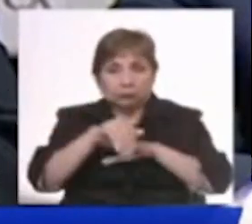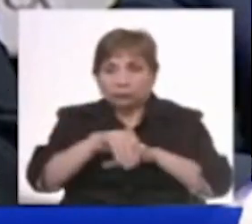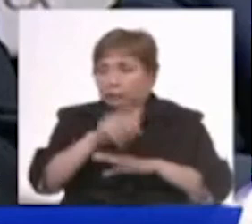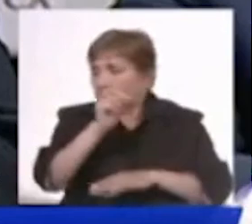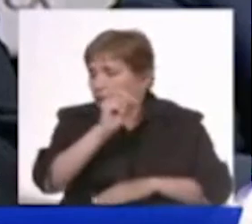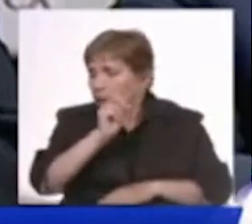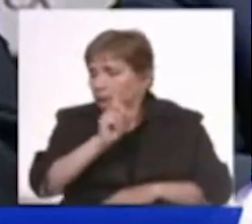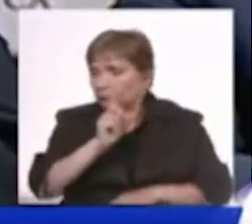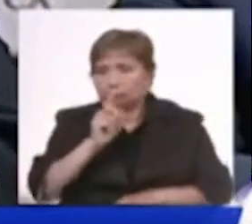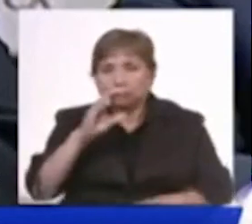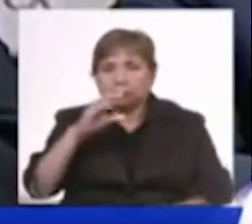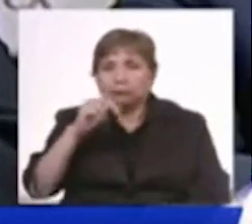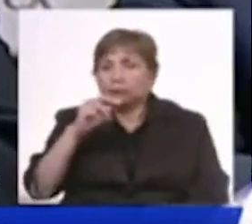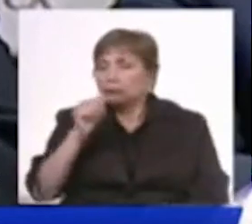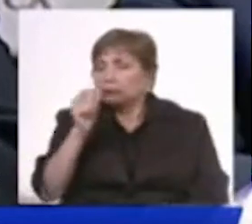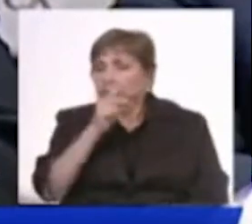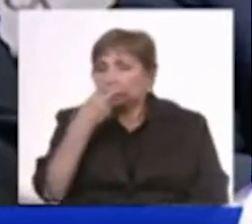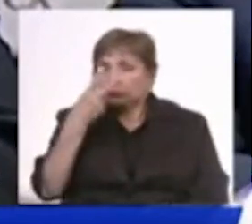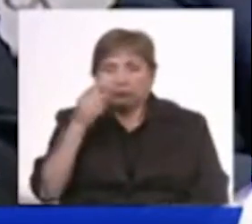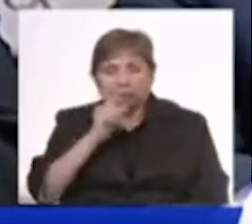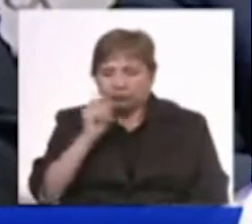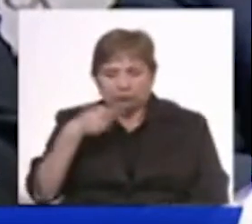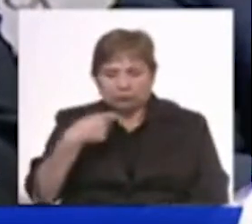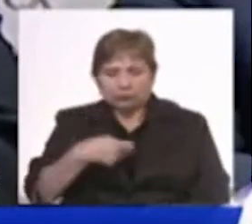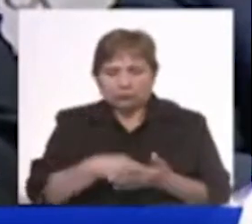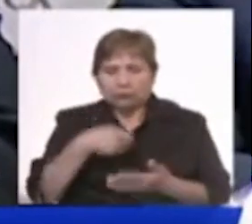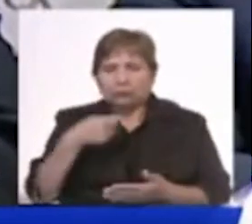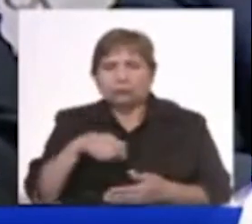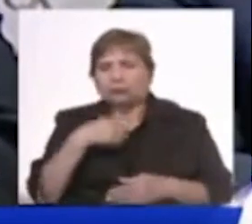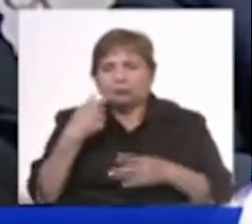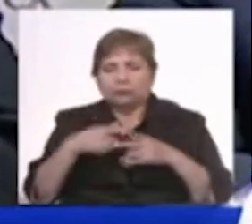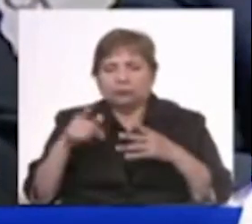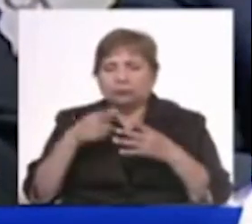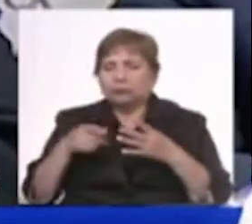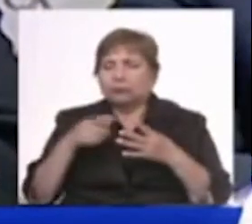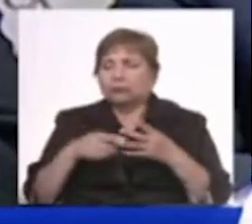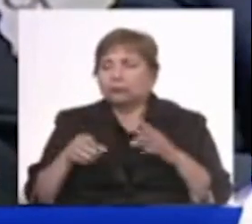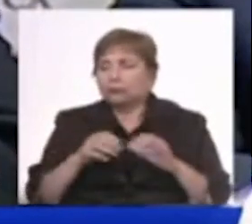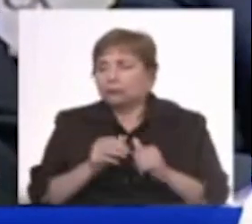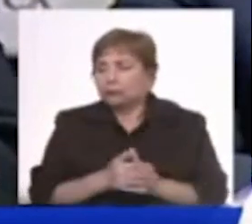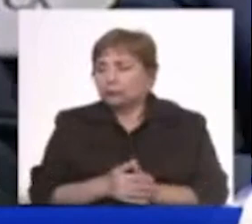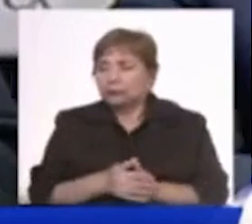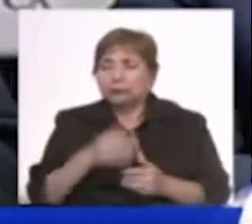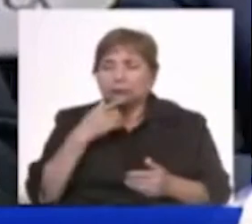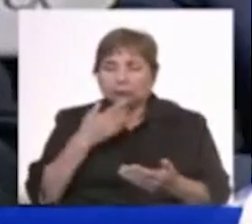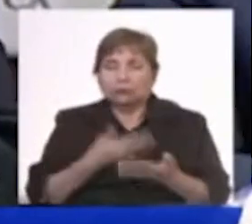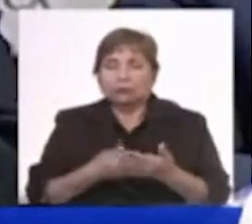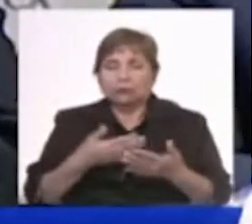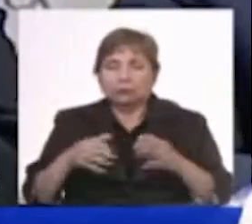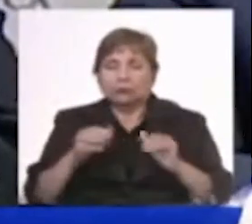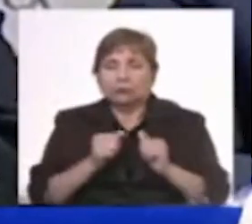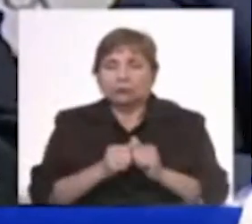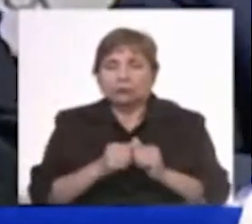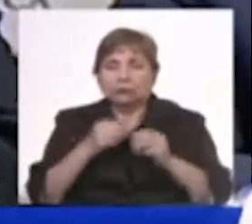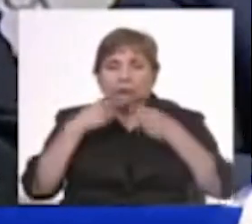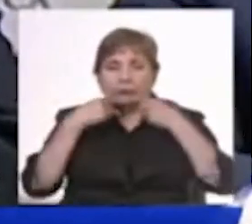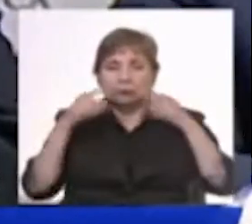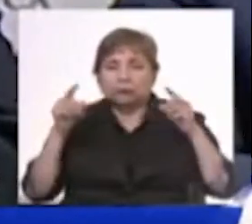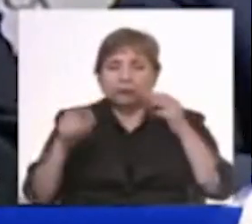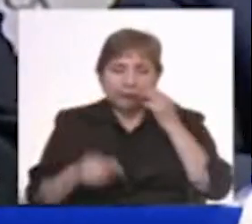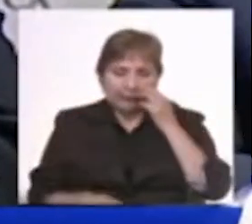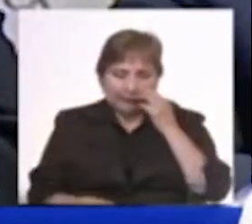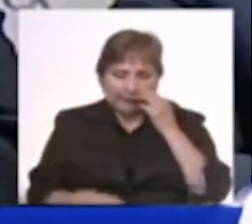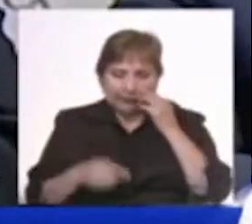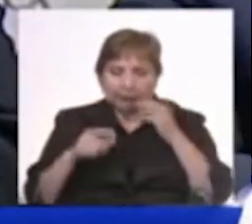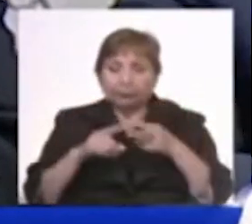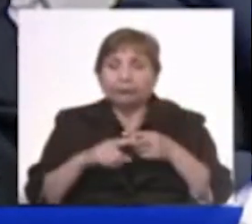cena. Y otro tema que ya se tomó y se ha comunicado